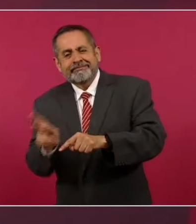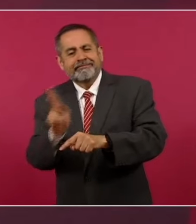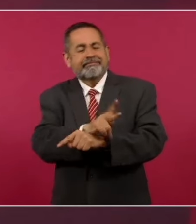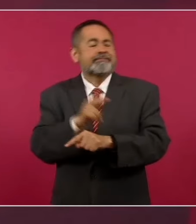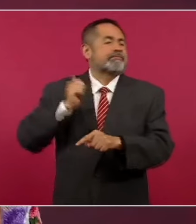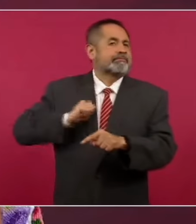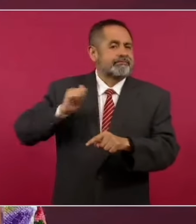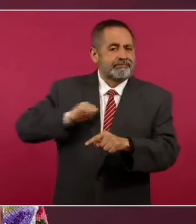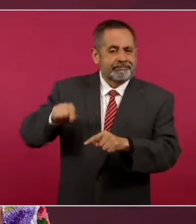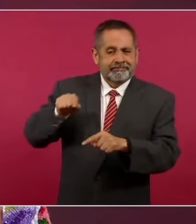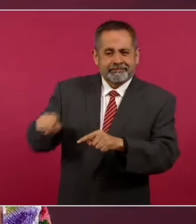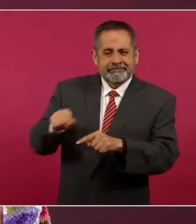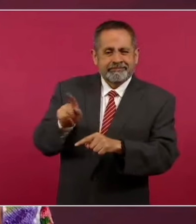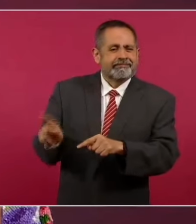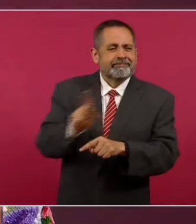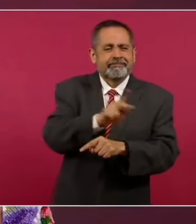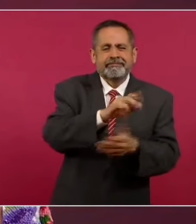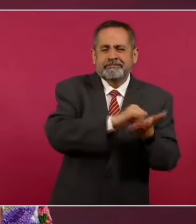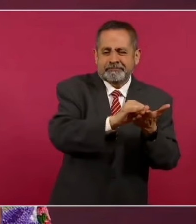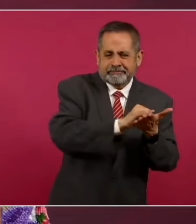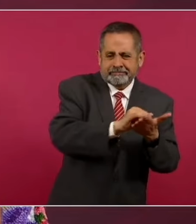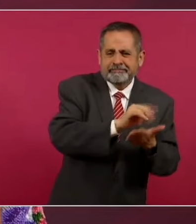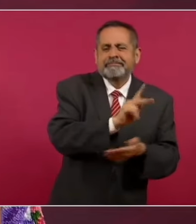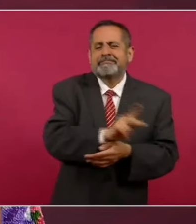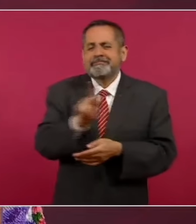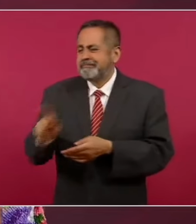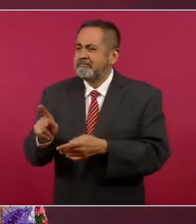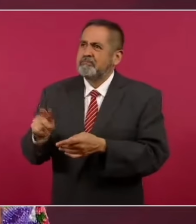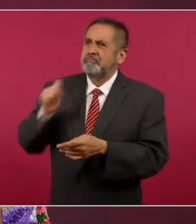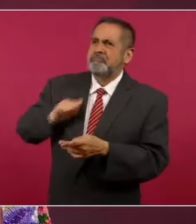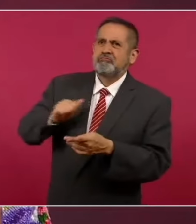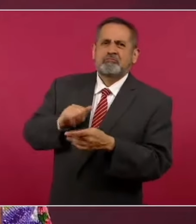maya. ¿Y por qué lo decidieron convertir?